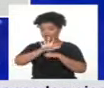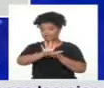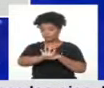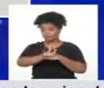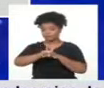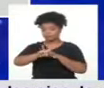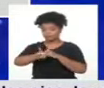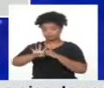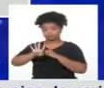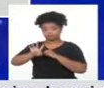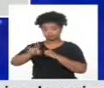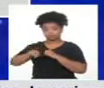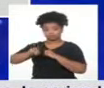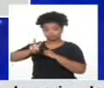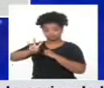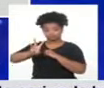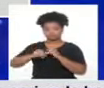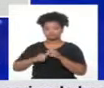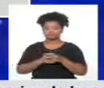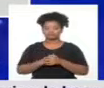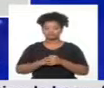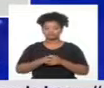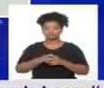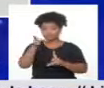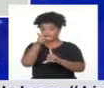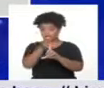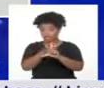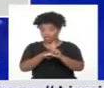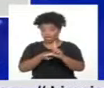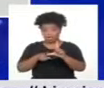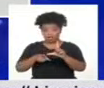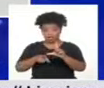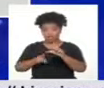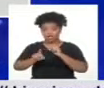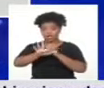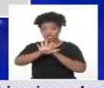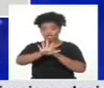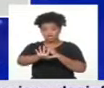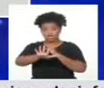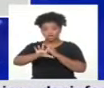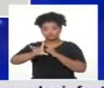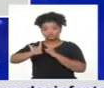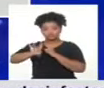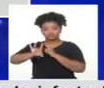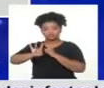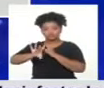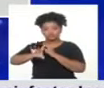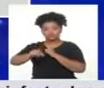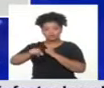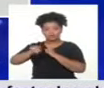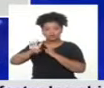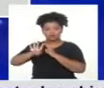524,3, Regla 515,4, Boyero